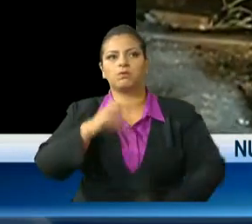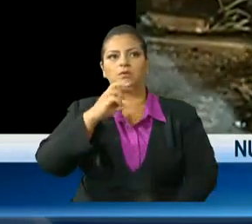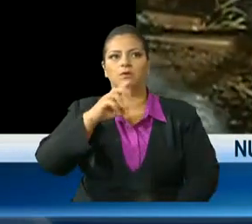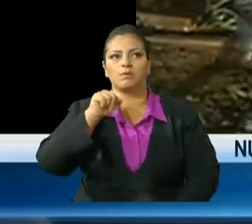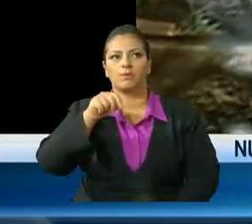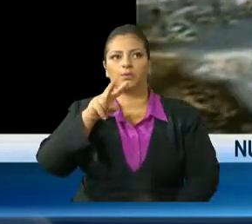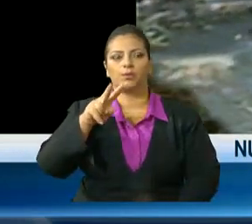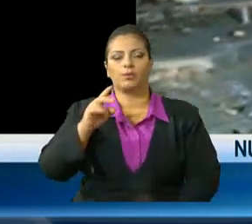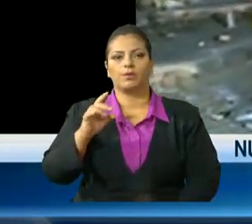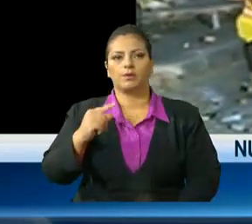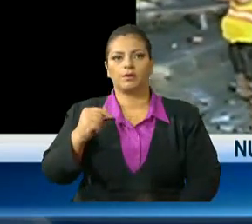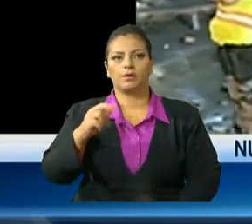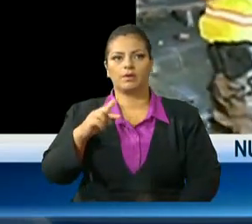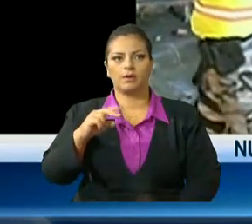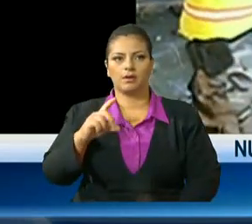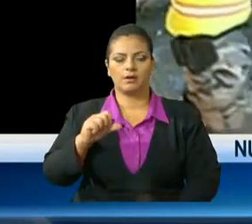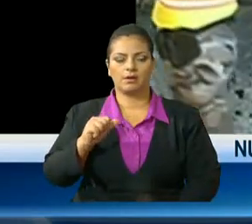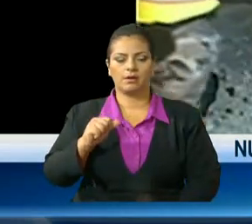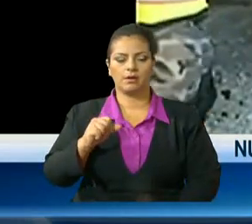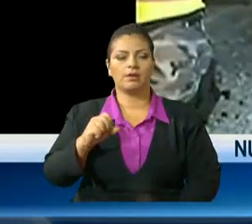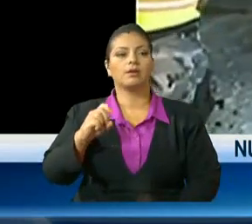Richter.